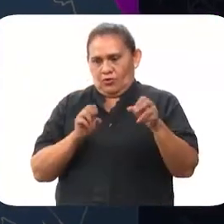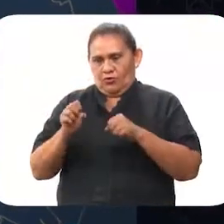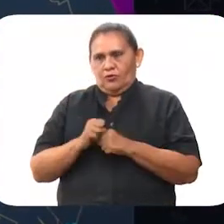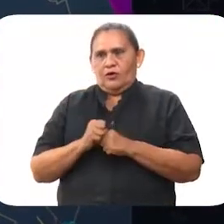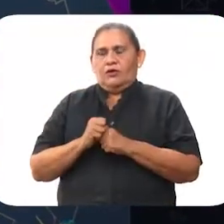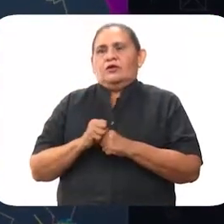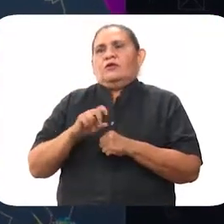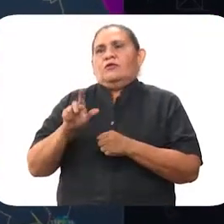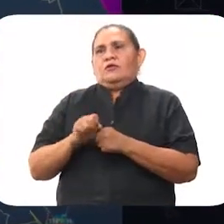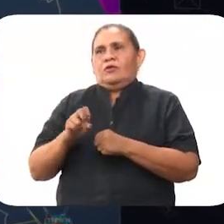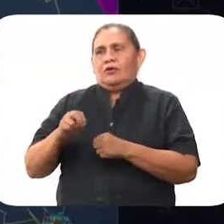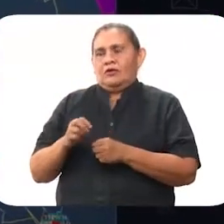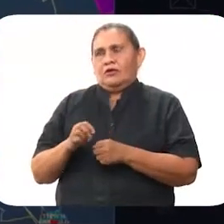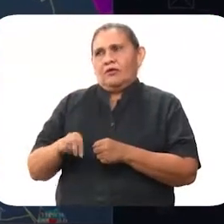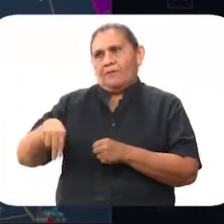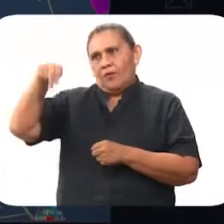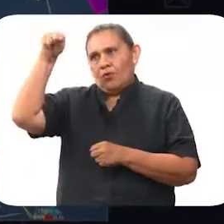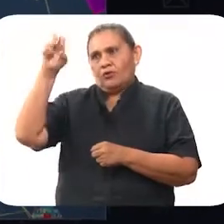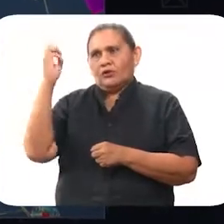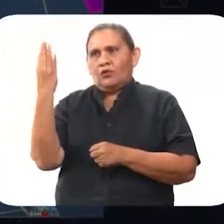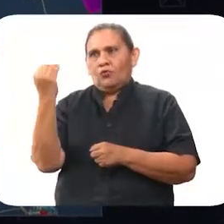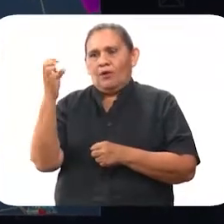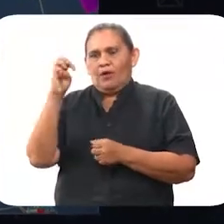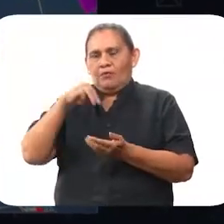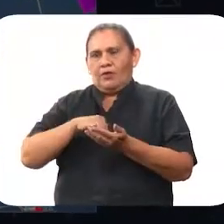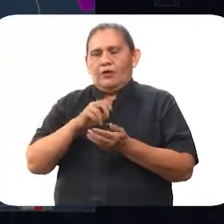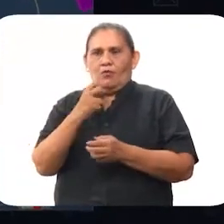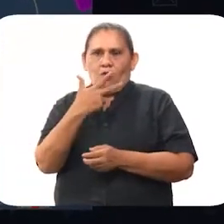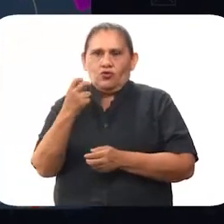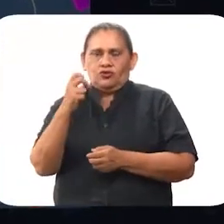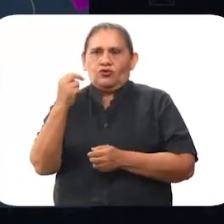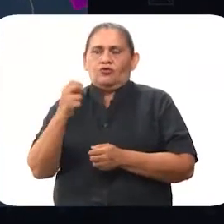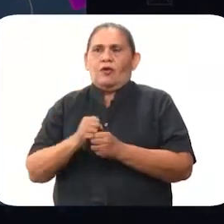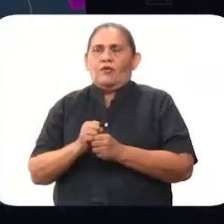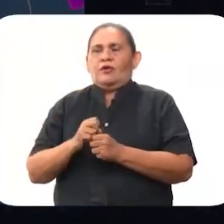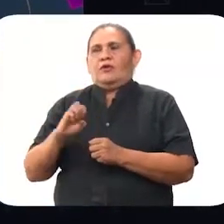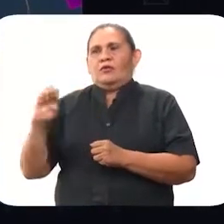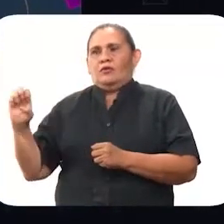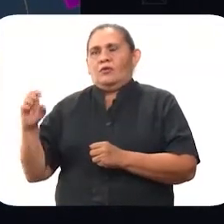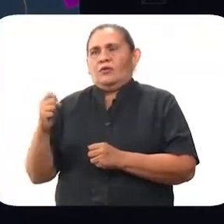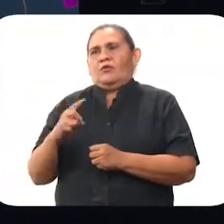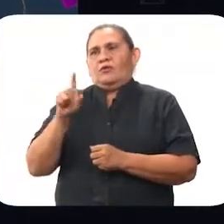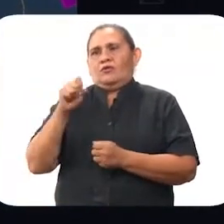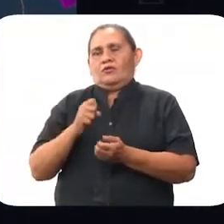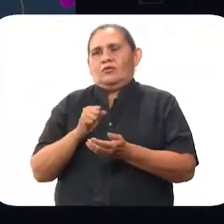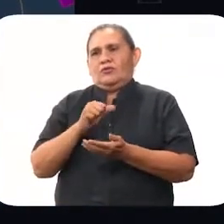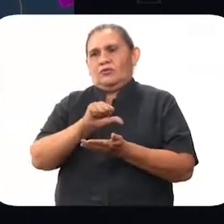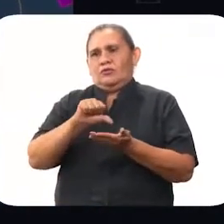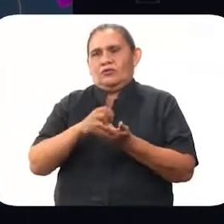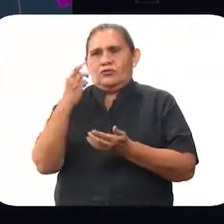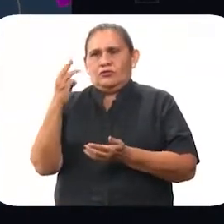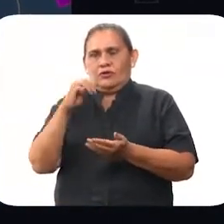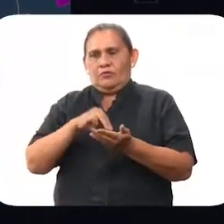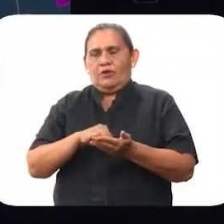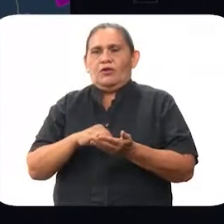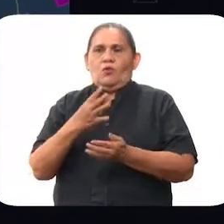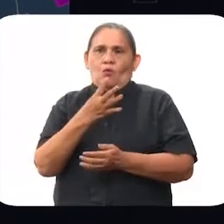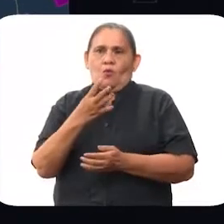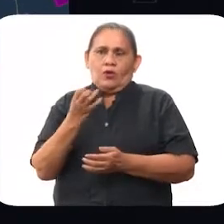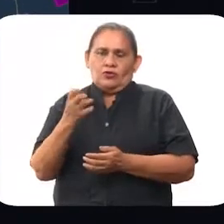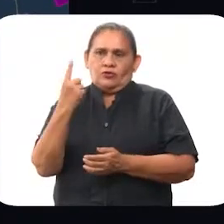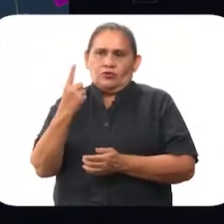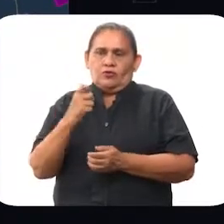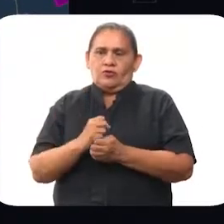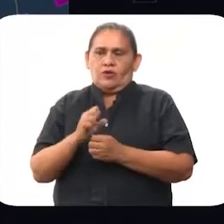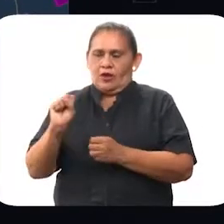en la zona norte 9.850, en la zona oriente 9.308, en la zona centro 3.401,